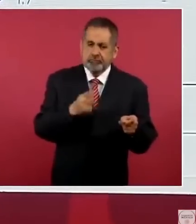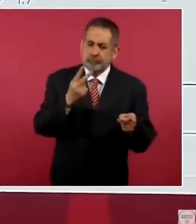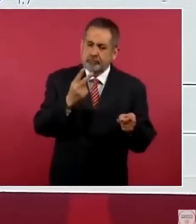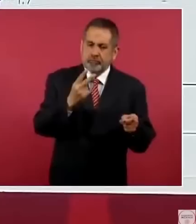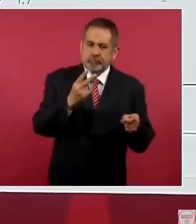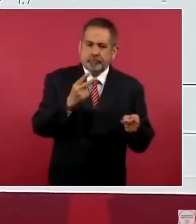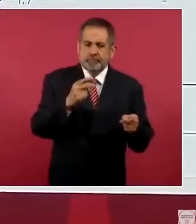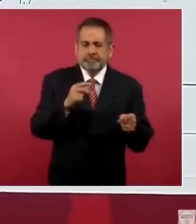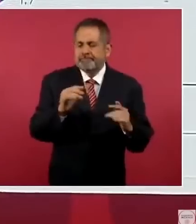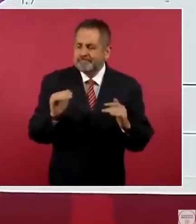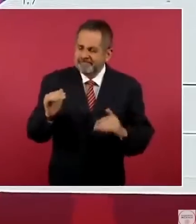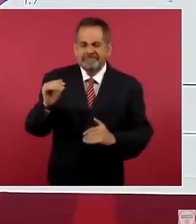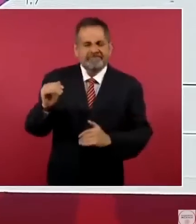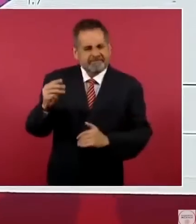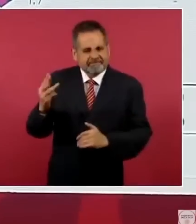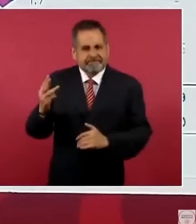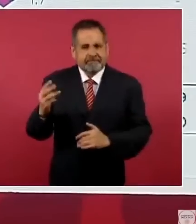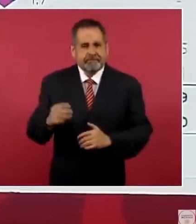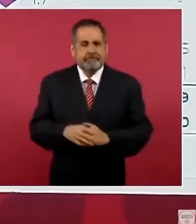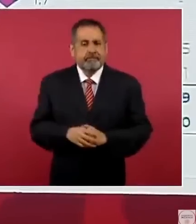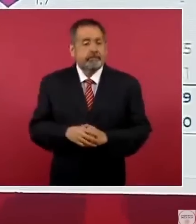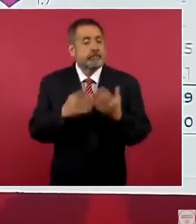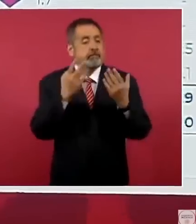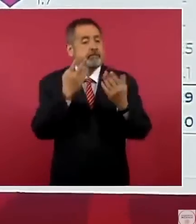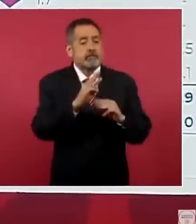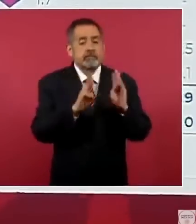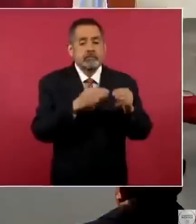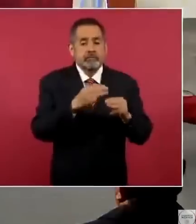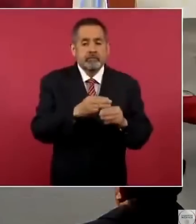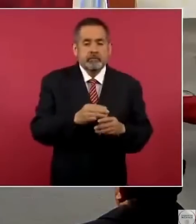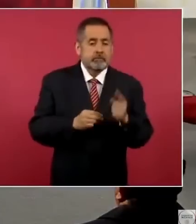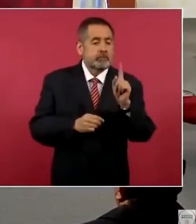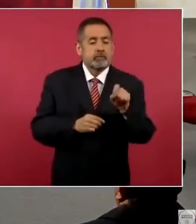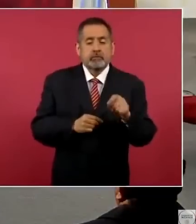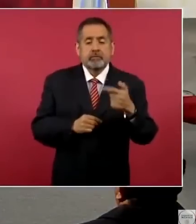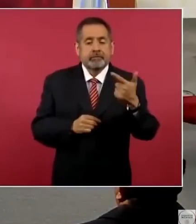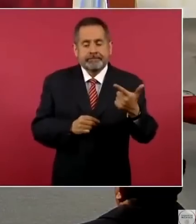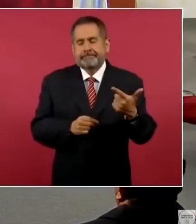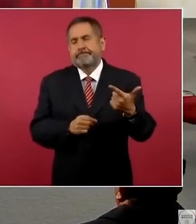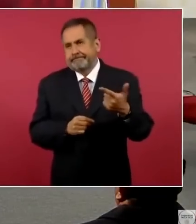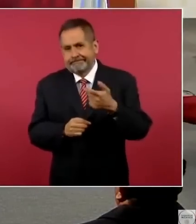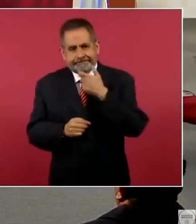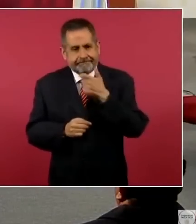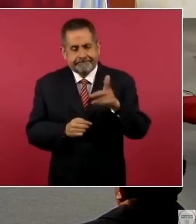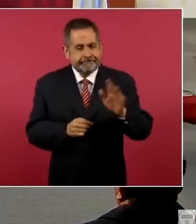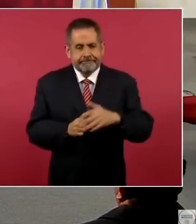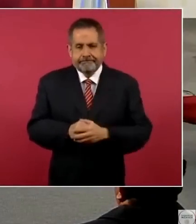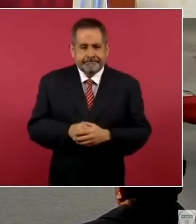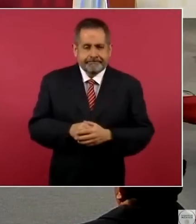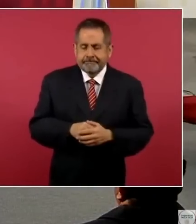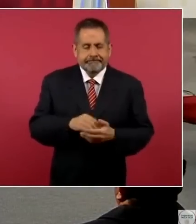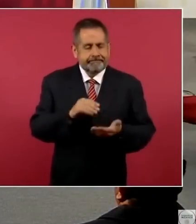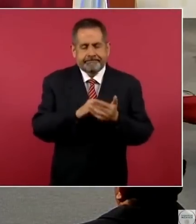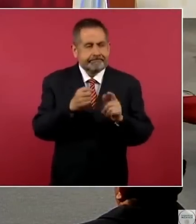2, 3. Banco Mundial, 1.7. Todavía no han